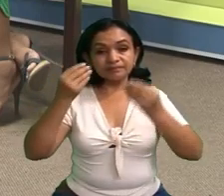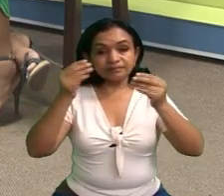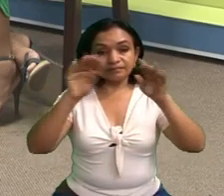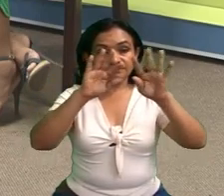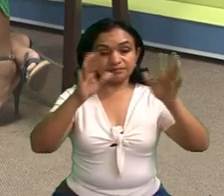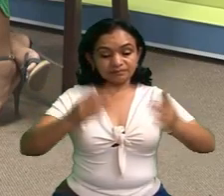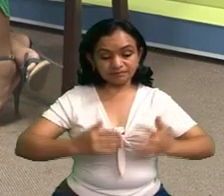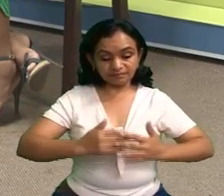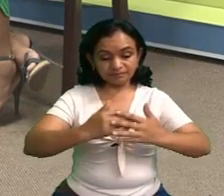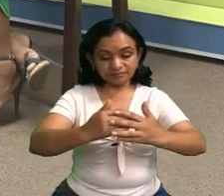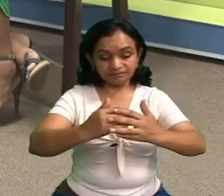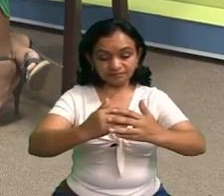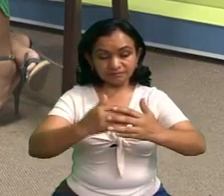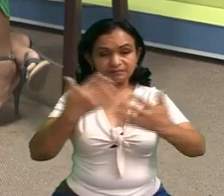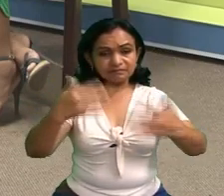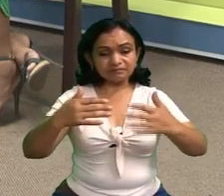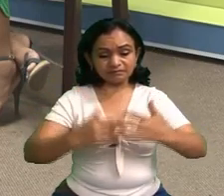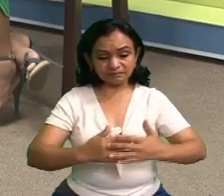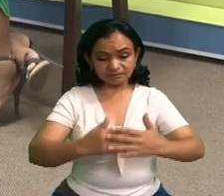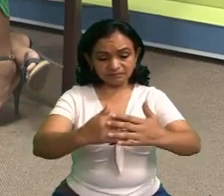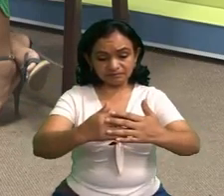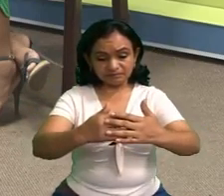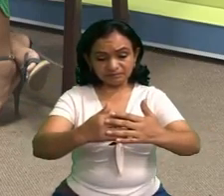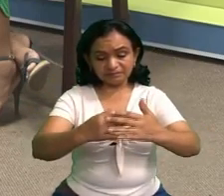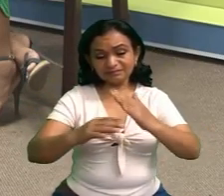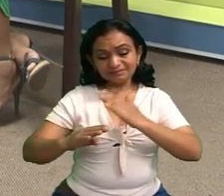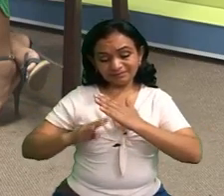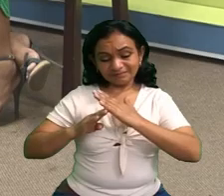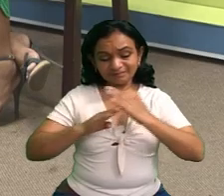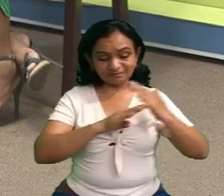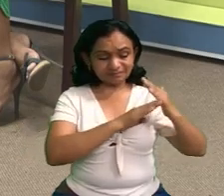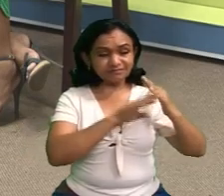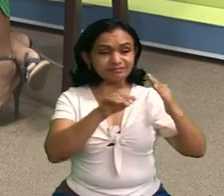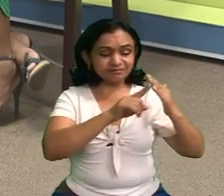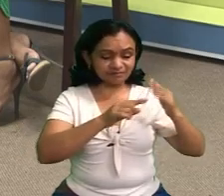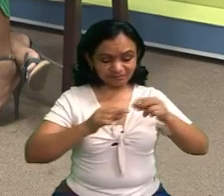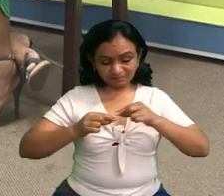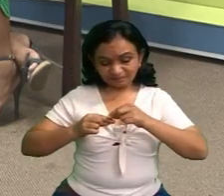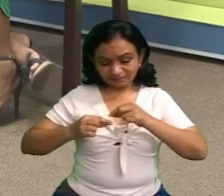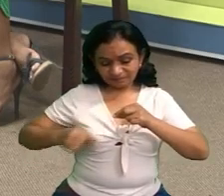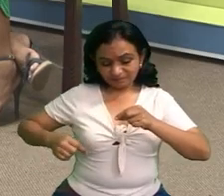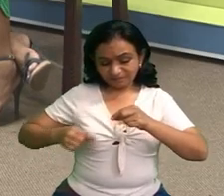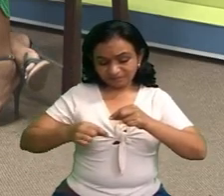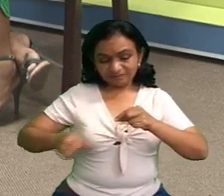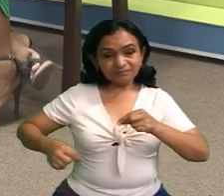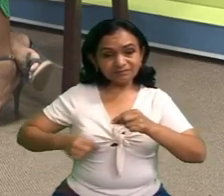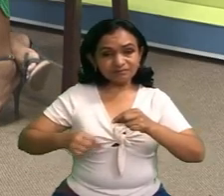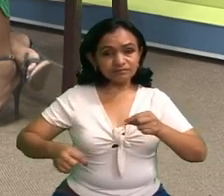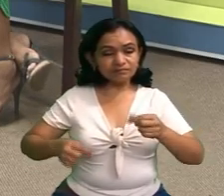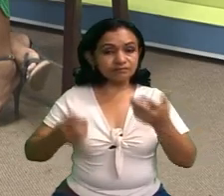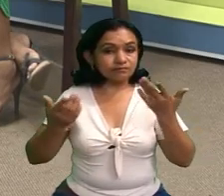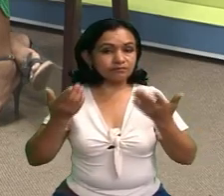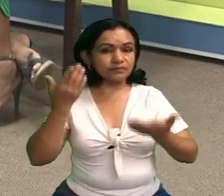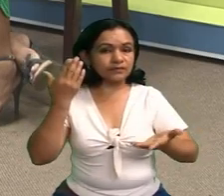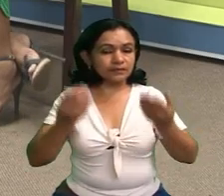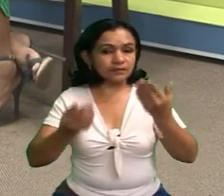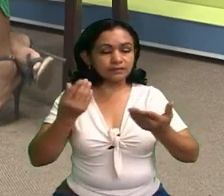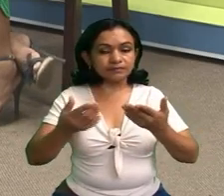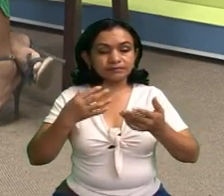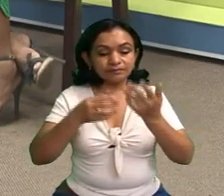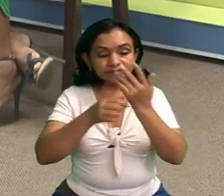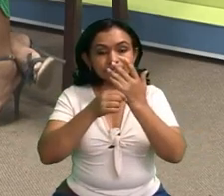dicho que quieren evitar eso, pues. ¿Cómo lo pueden evitar? ¿Es inevitable? Ok, eso depende del colágeno y